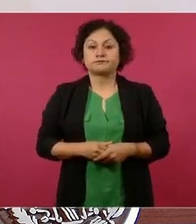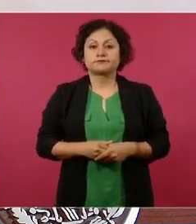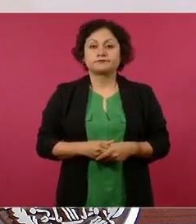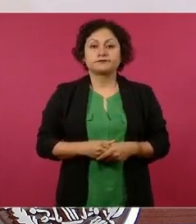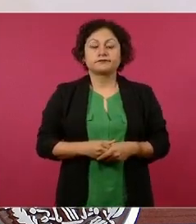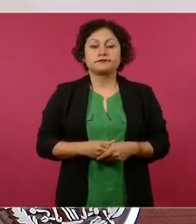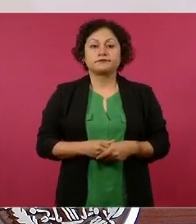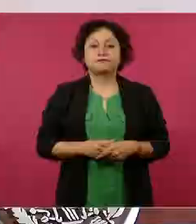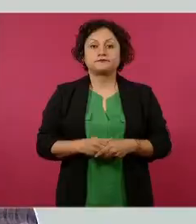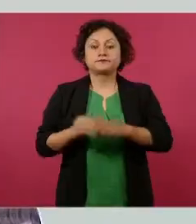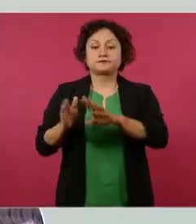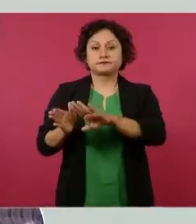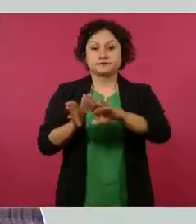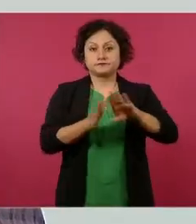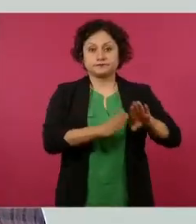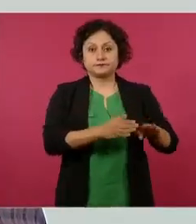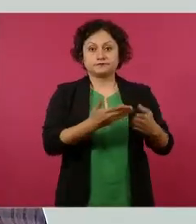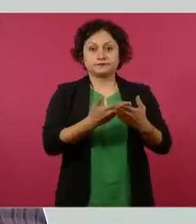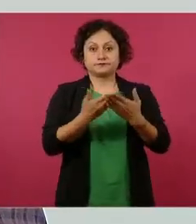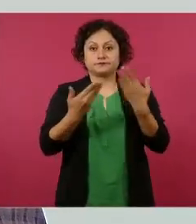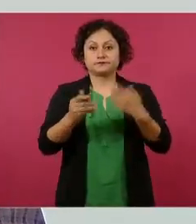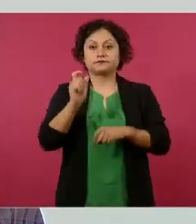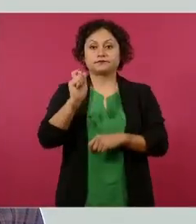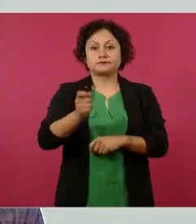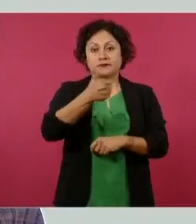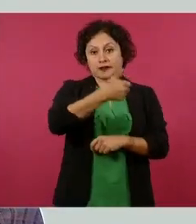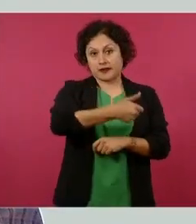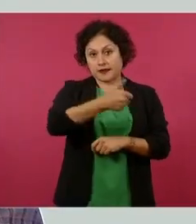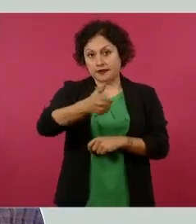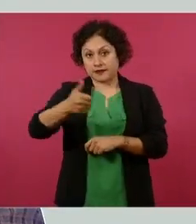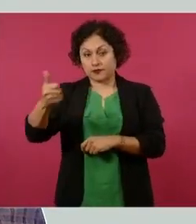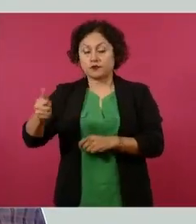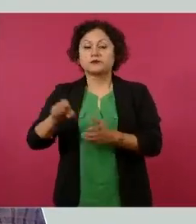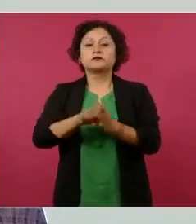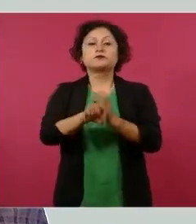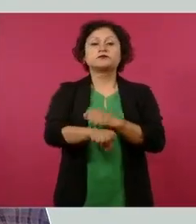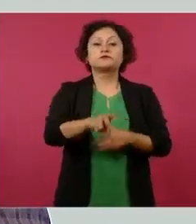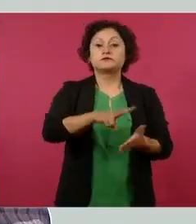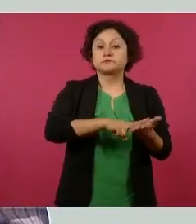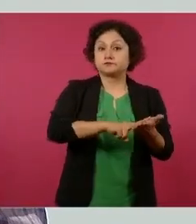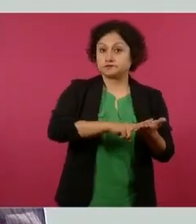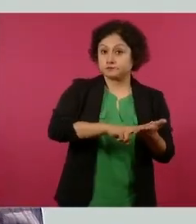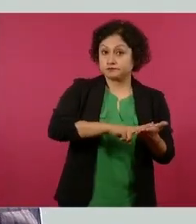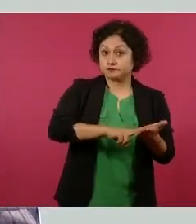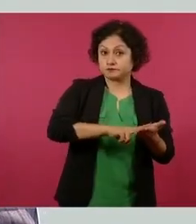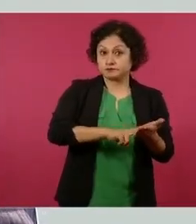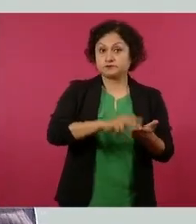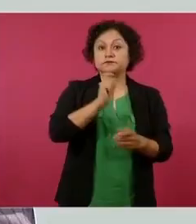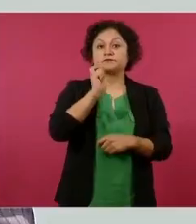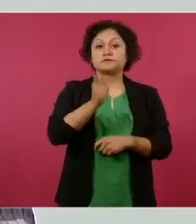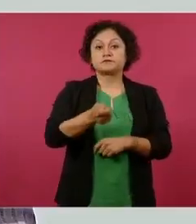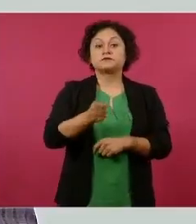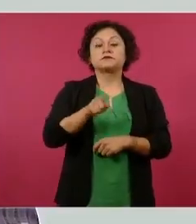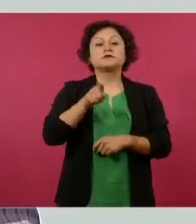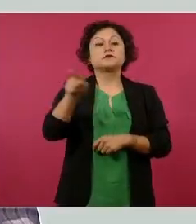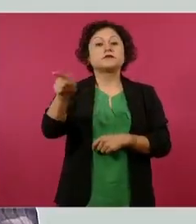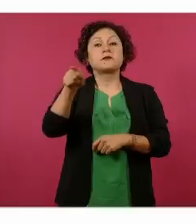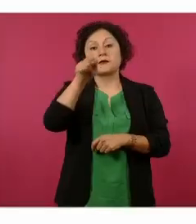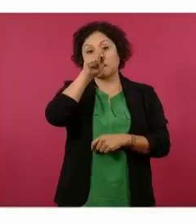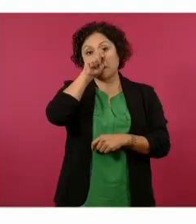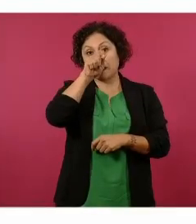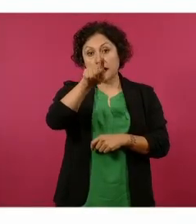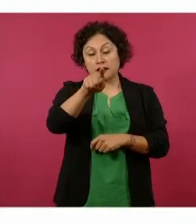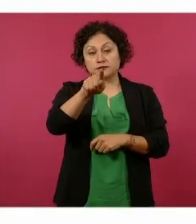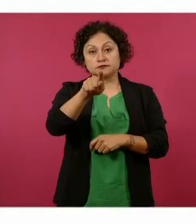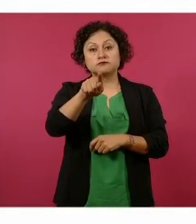consumidores. Ahora pasamos por tipo de gasolina y en el caso de la regular nos encontramos una vez más en Mascota, Jalisco,